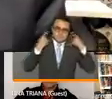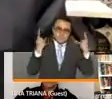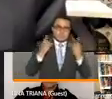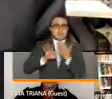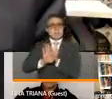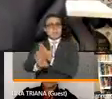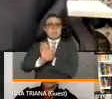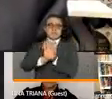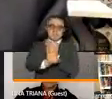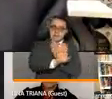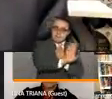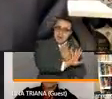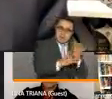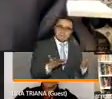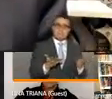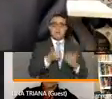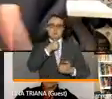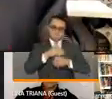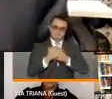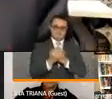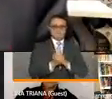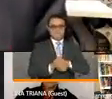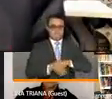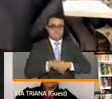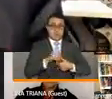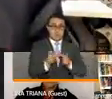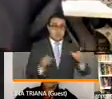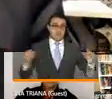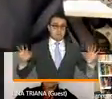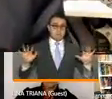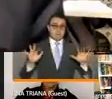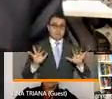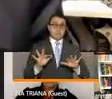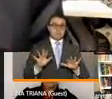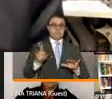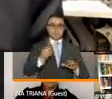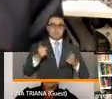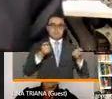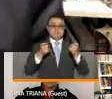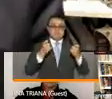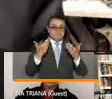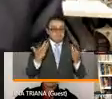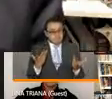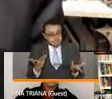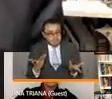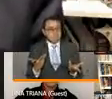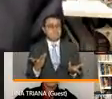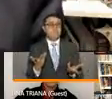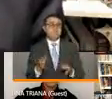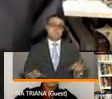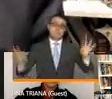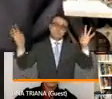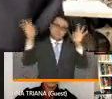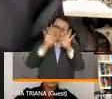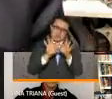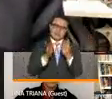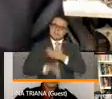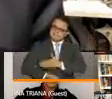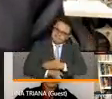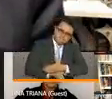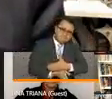distancia física, lavado de manos, evitar aglomeración, eso no puede dejar de seguir